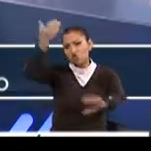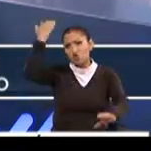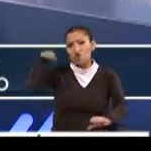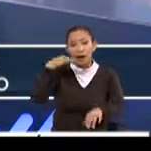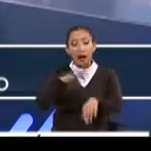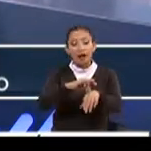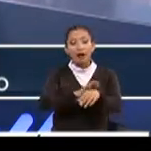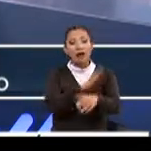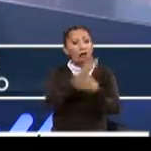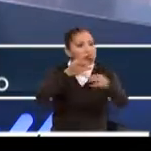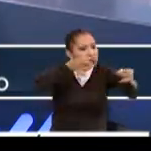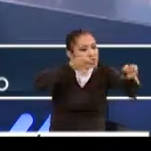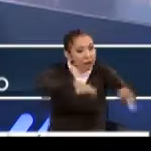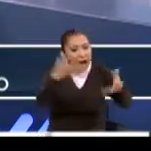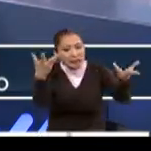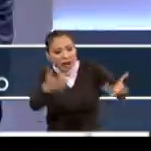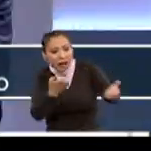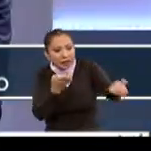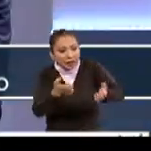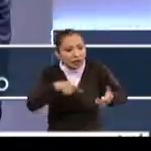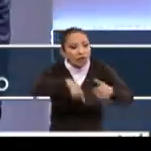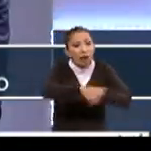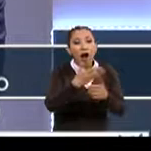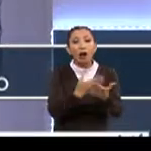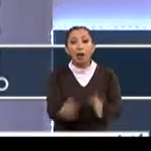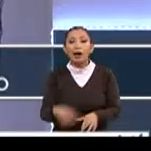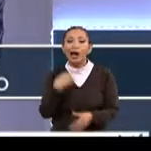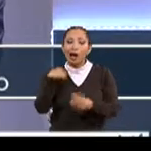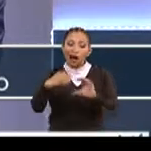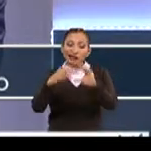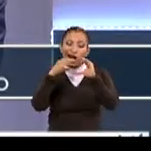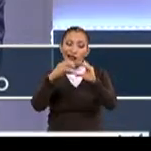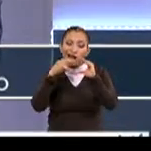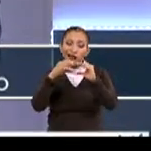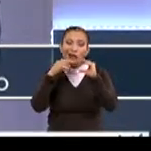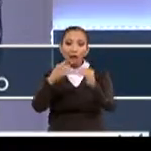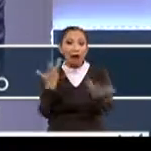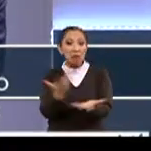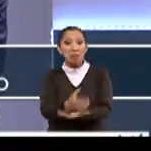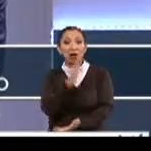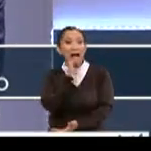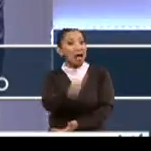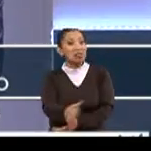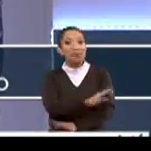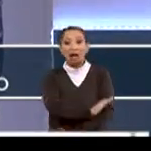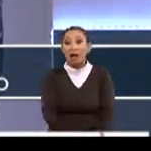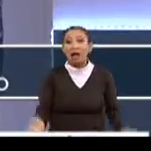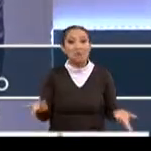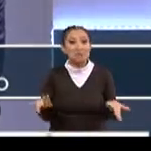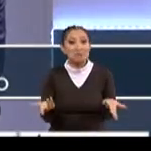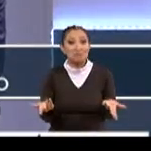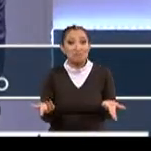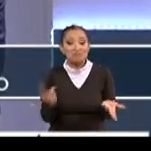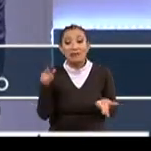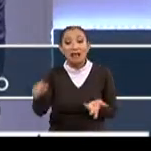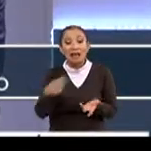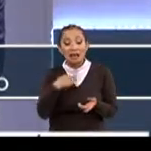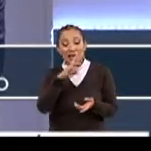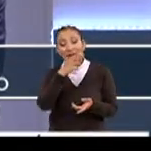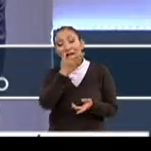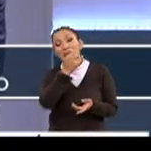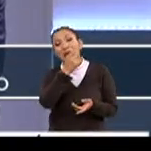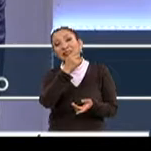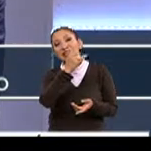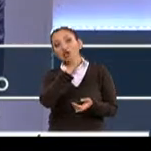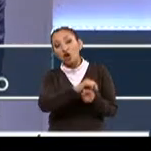carne, teníamos que ir a cazarla, teníamos que realizar ejercicio. Actualmente nos podemos comer 4 mamuts sin realizar ningún tipo de ejercicio. La hipertensión arterial,